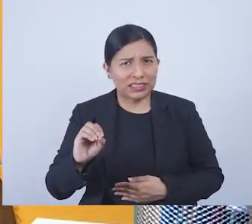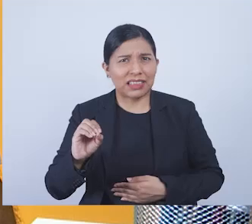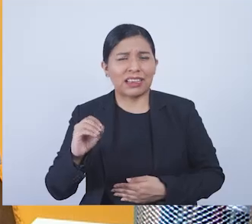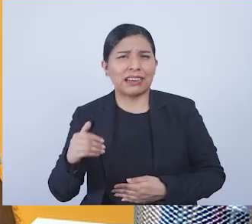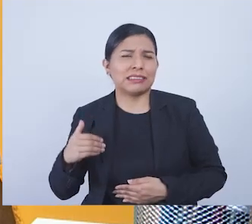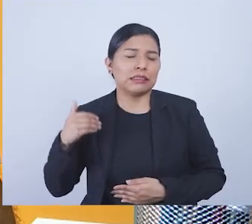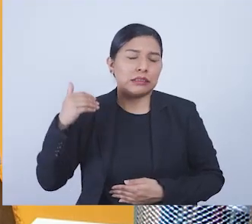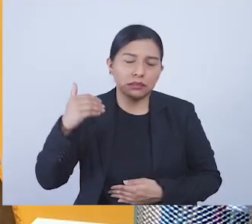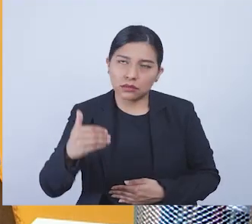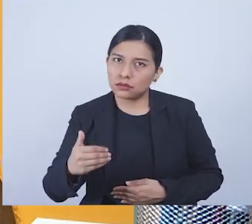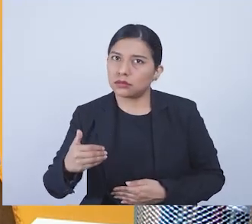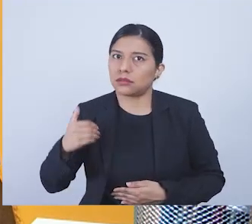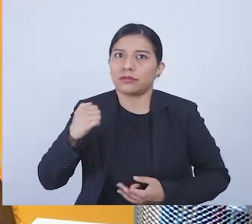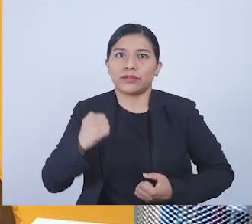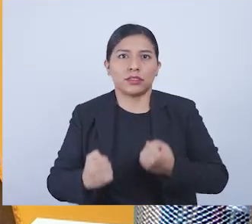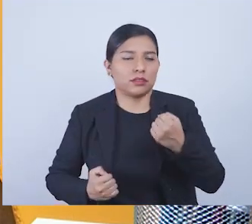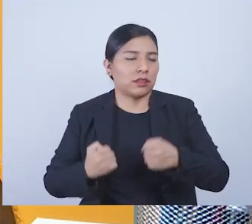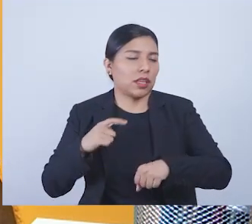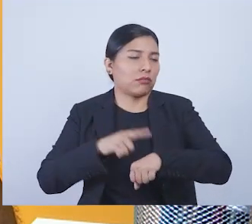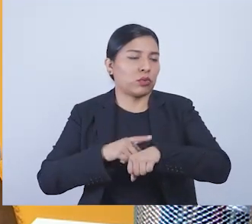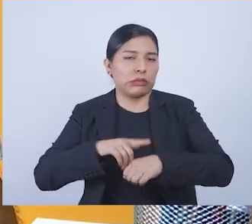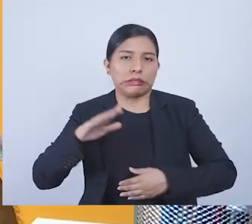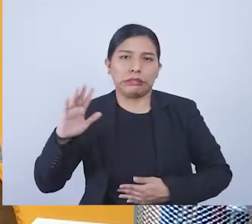agua ha pasado debajo del puente.